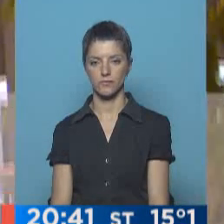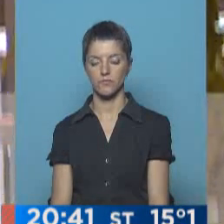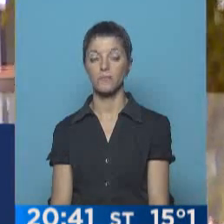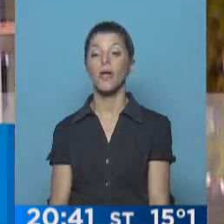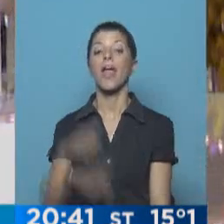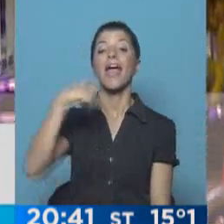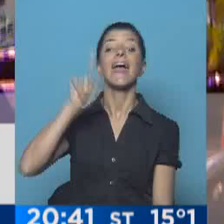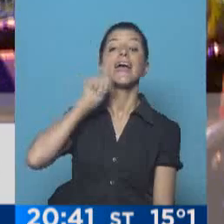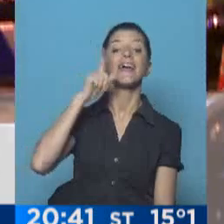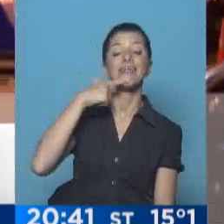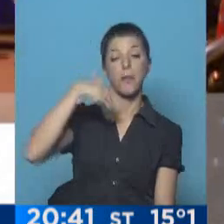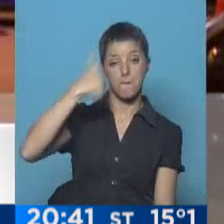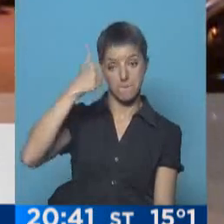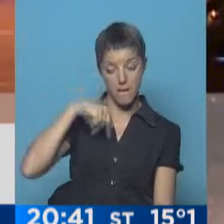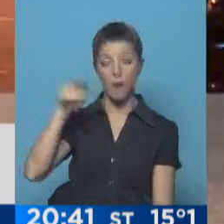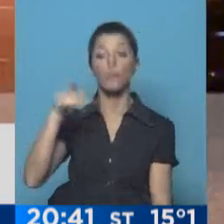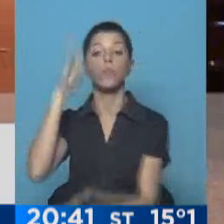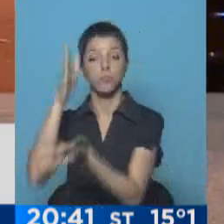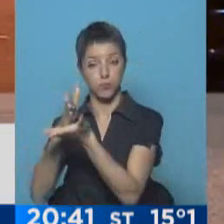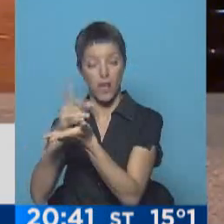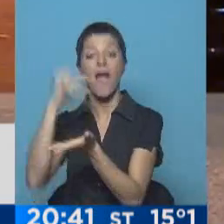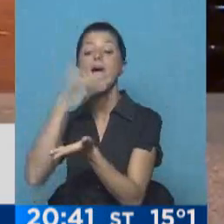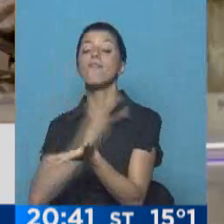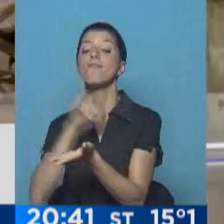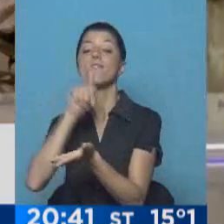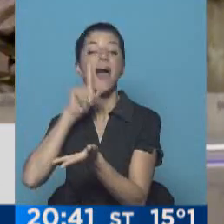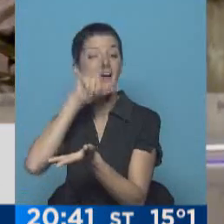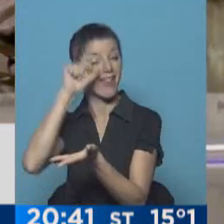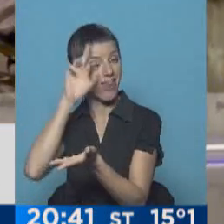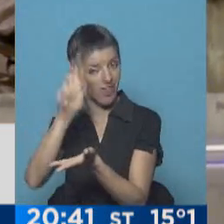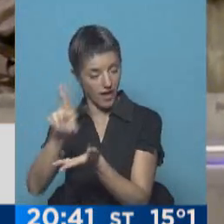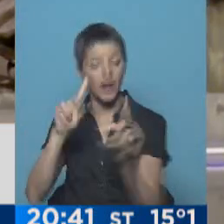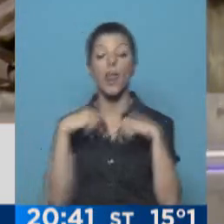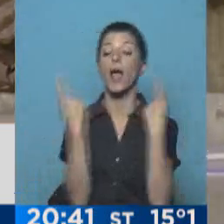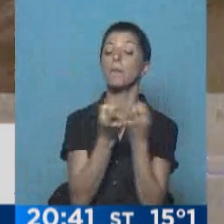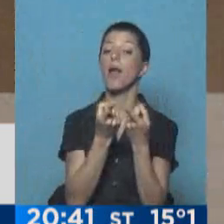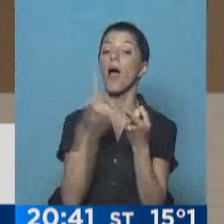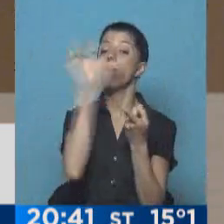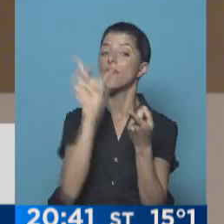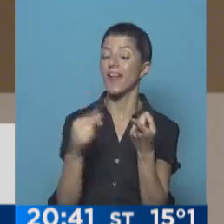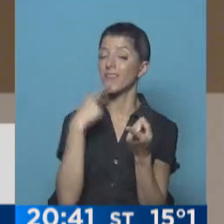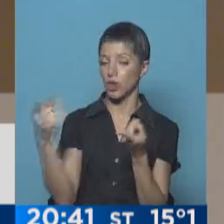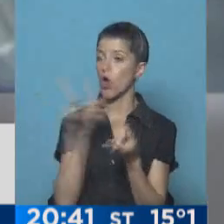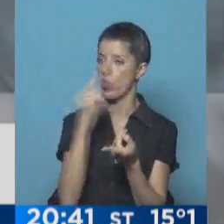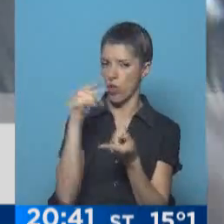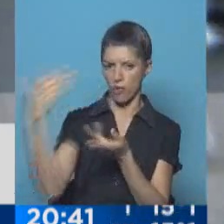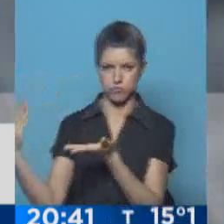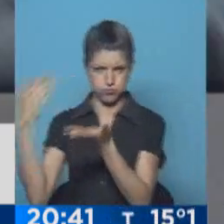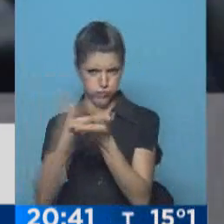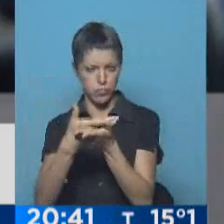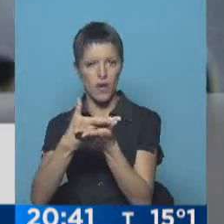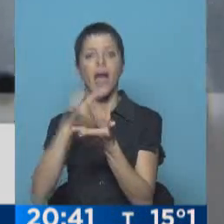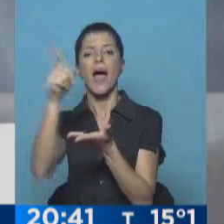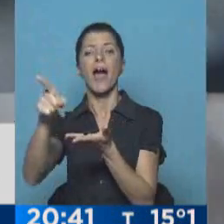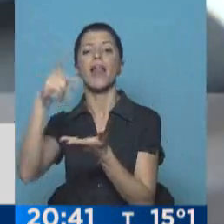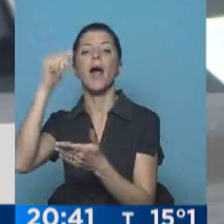Nisman ratificaron al camarista Frailer. La Cámara Federal porteña rechazó una recusación presentada por Sara Garfunkel y